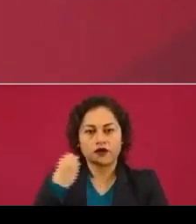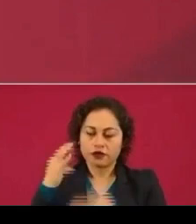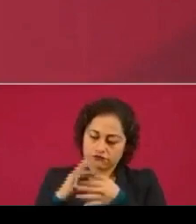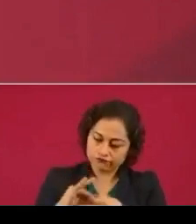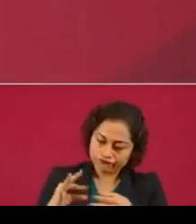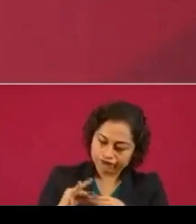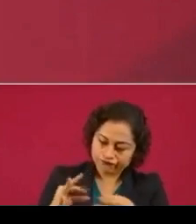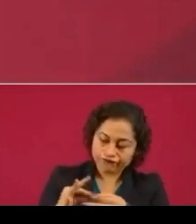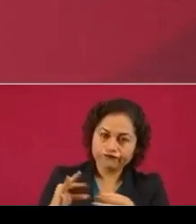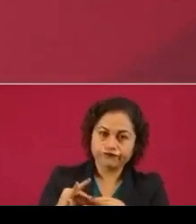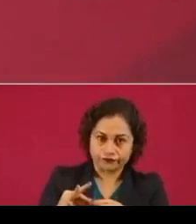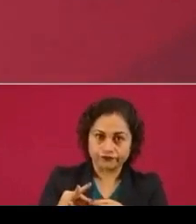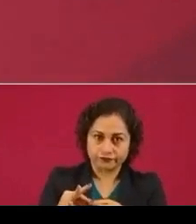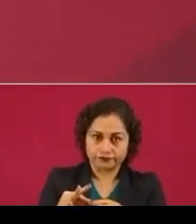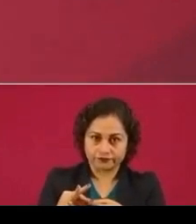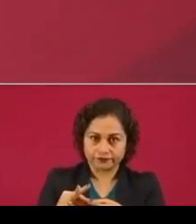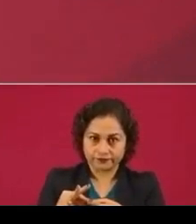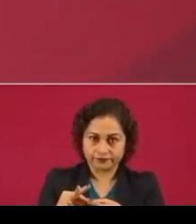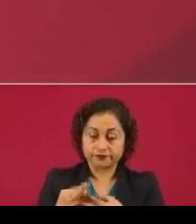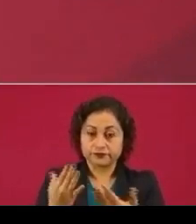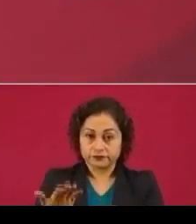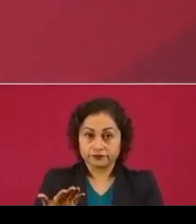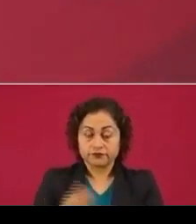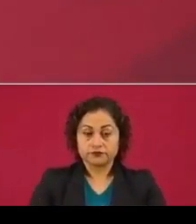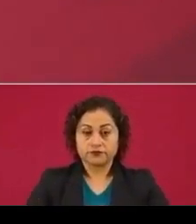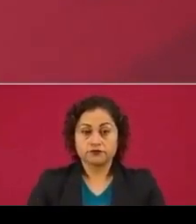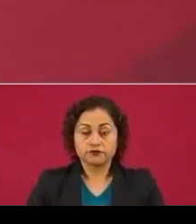la manera en que tratamos este caso.